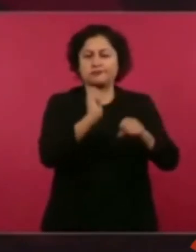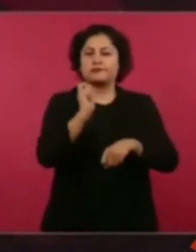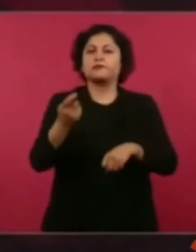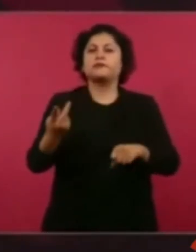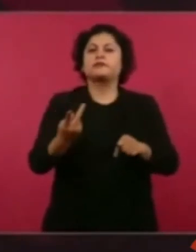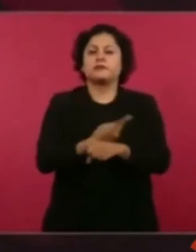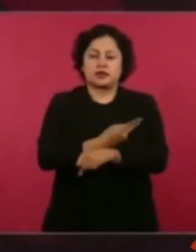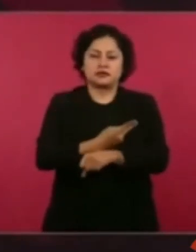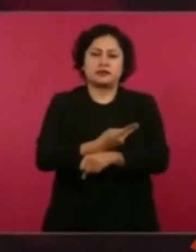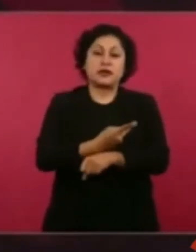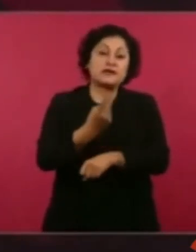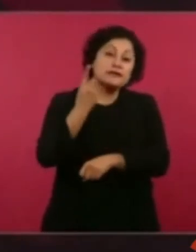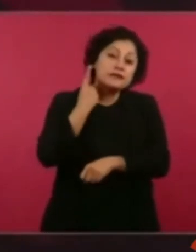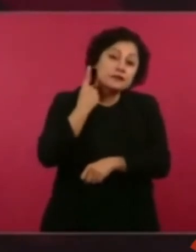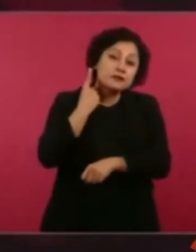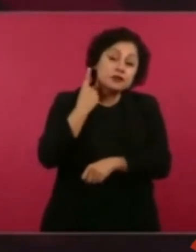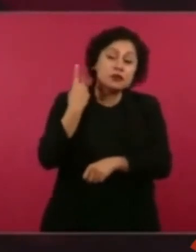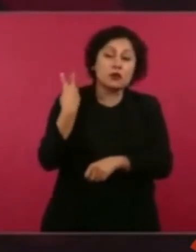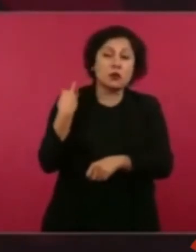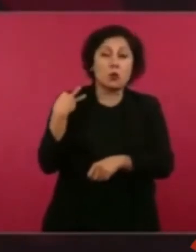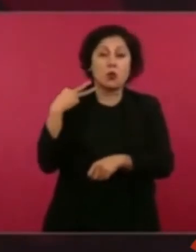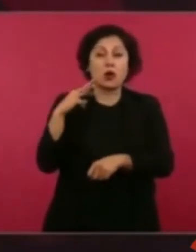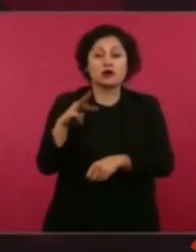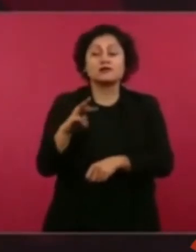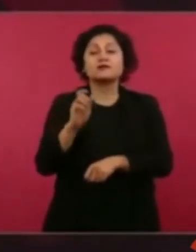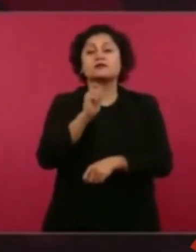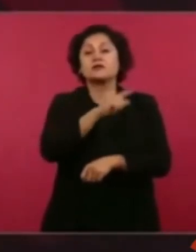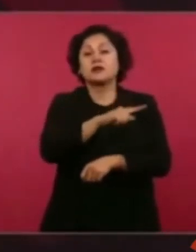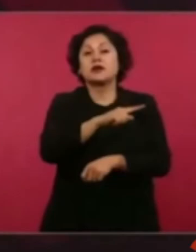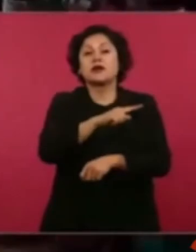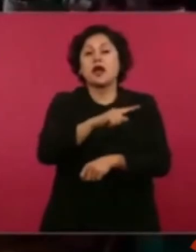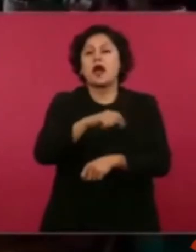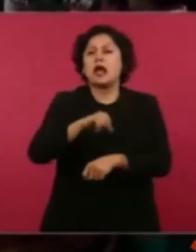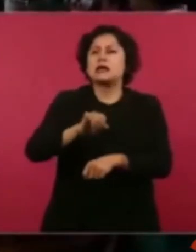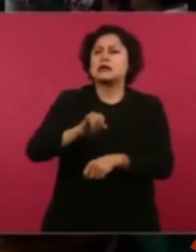aprobó la guerra contra México.